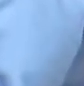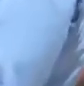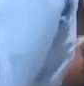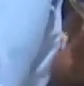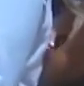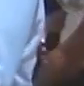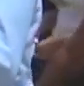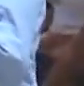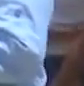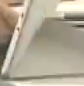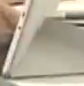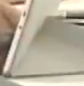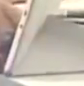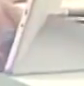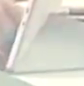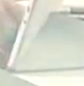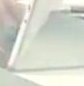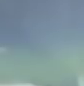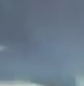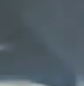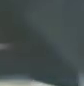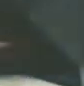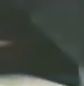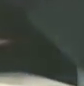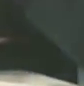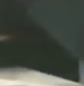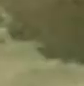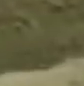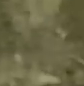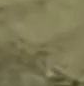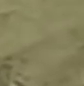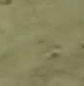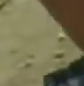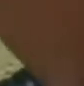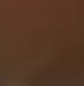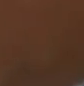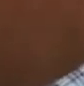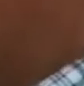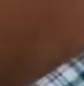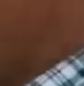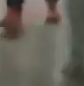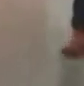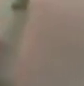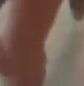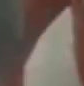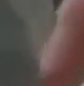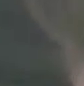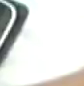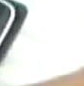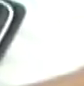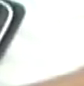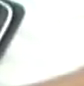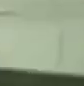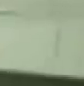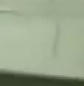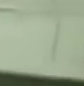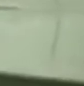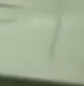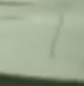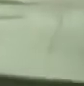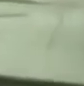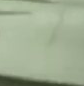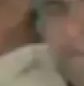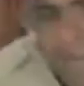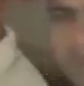seguir trabajando. Líderes y lideresas que constituyen una base fundamental de la